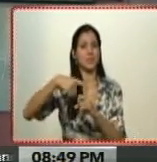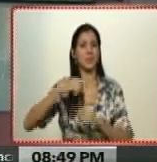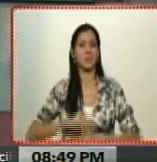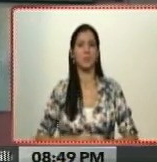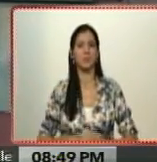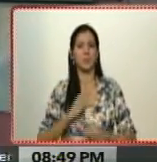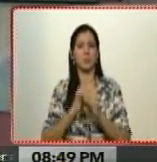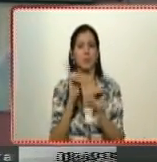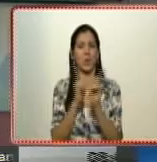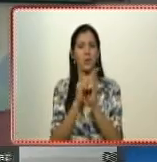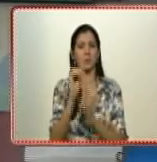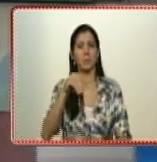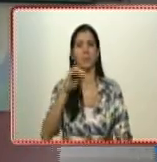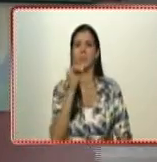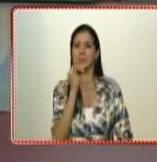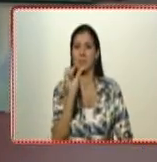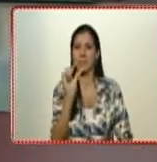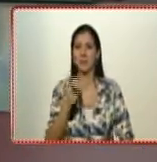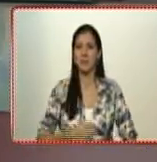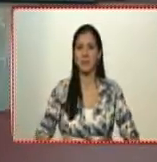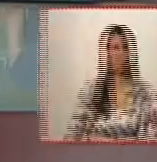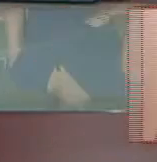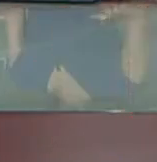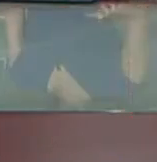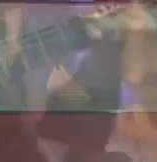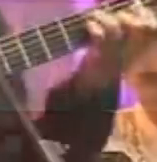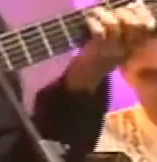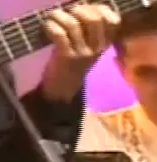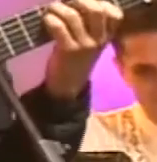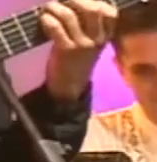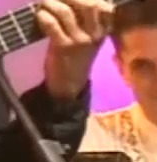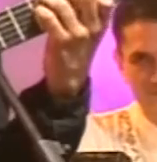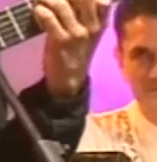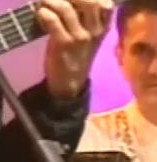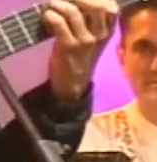hacer una pausa, ya regresamos con más información.